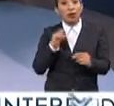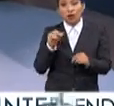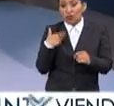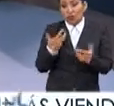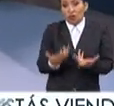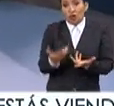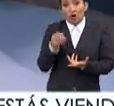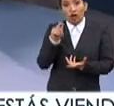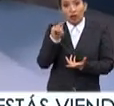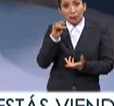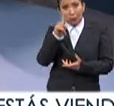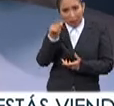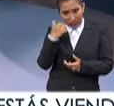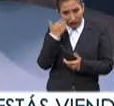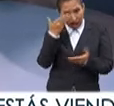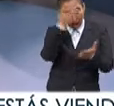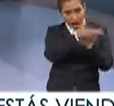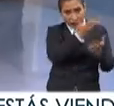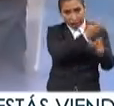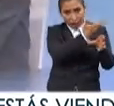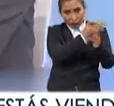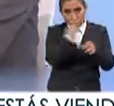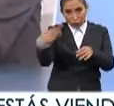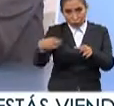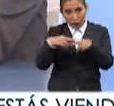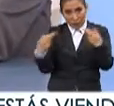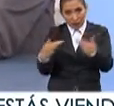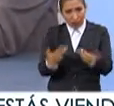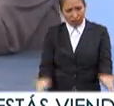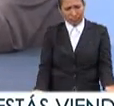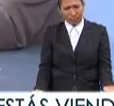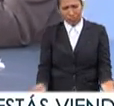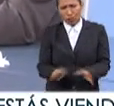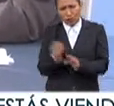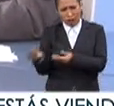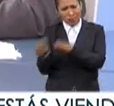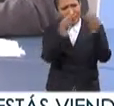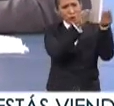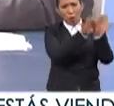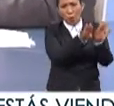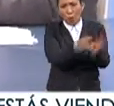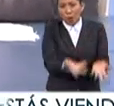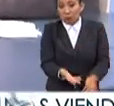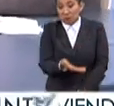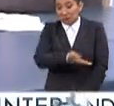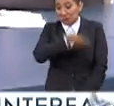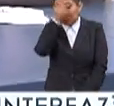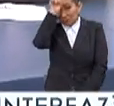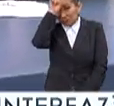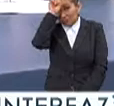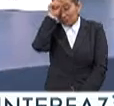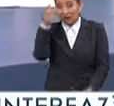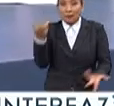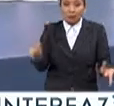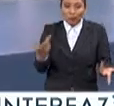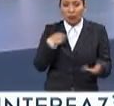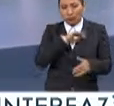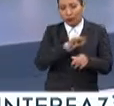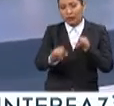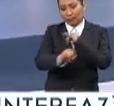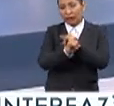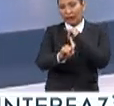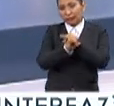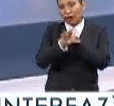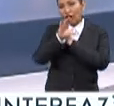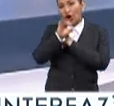era el deseo de octavio paz ni de amy de mariko sepas no sé cómo llegó allá pero uno puede entrar digamos a la